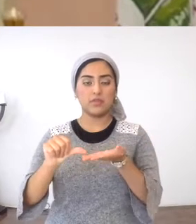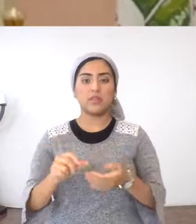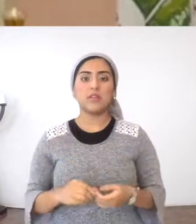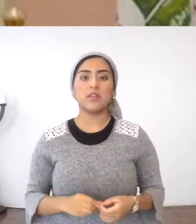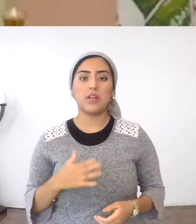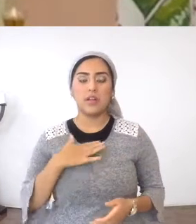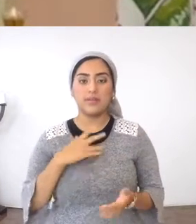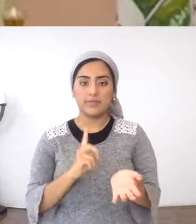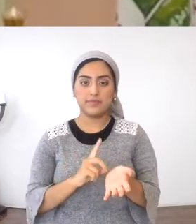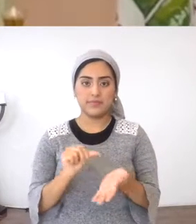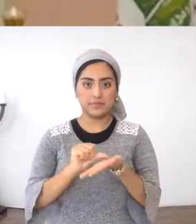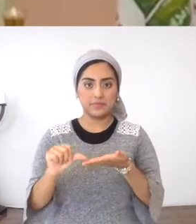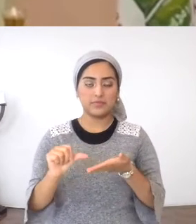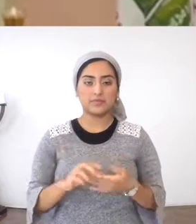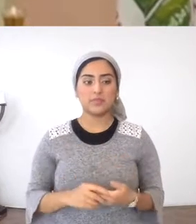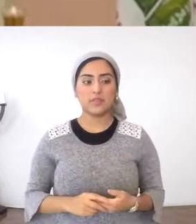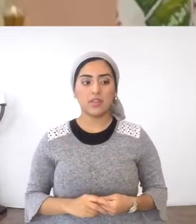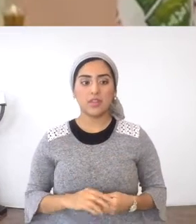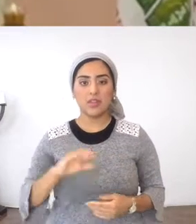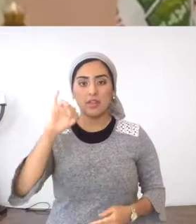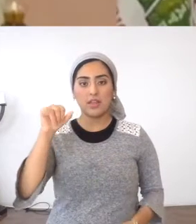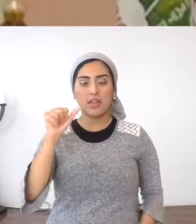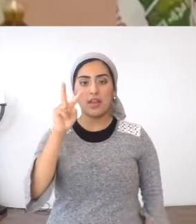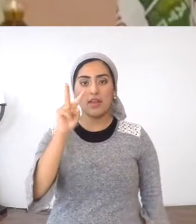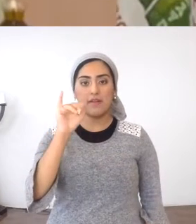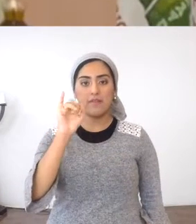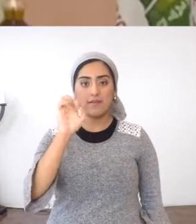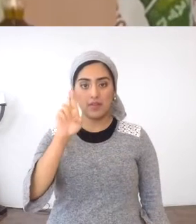La Oración